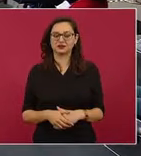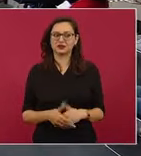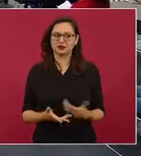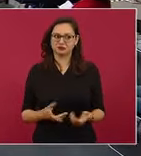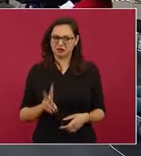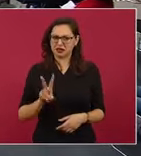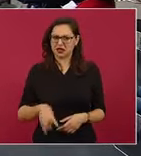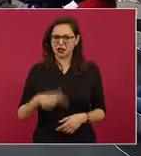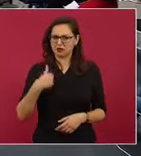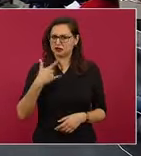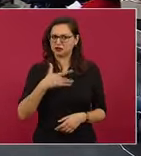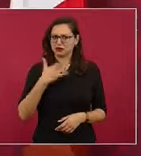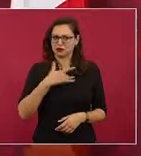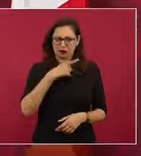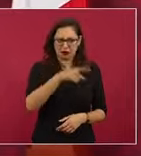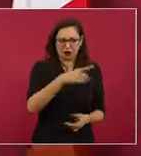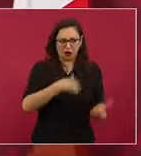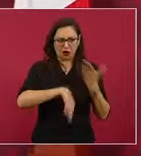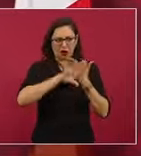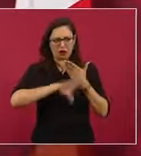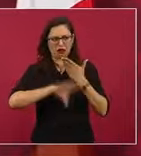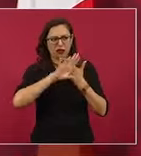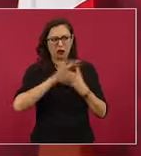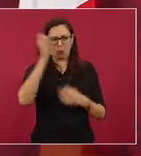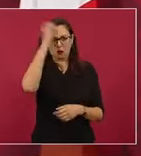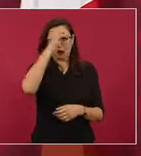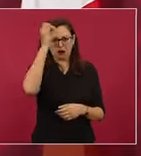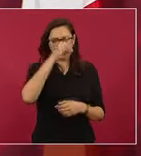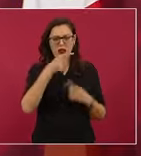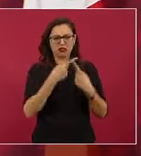agradezco, porque son buenos promotores